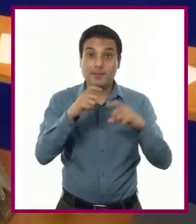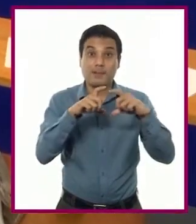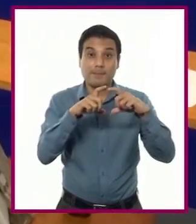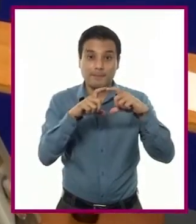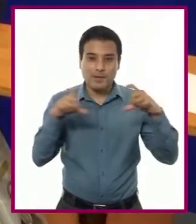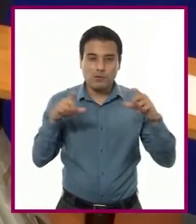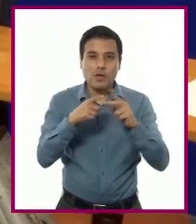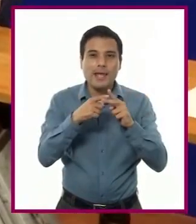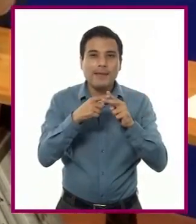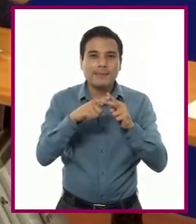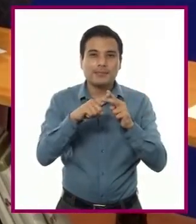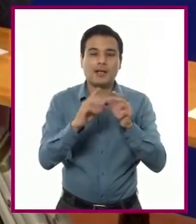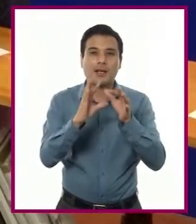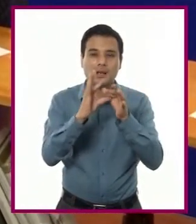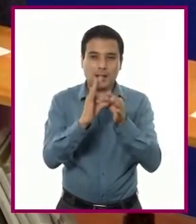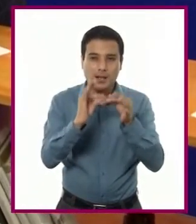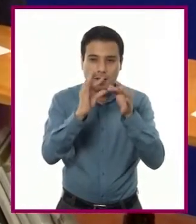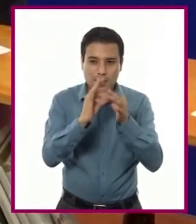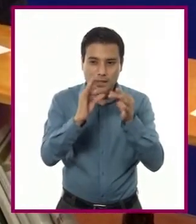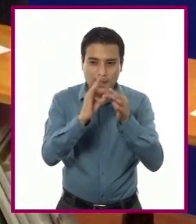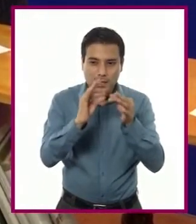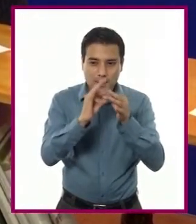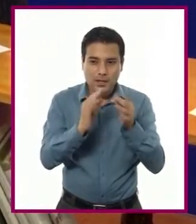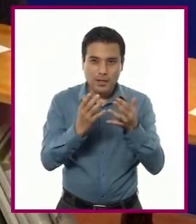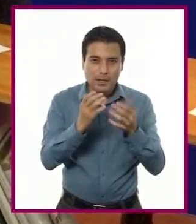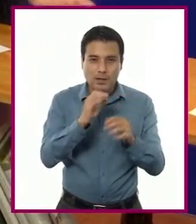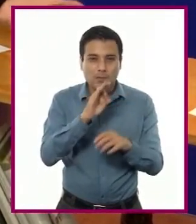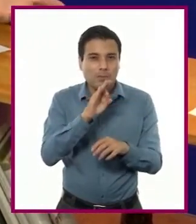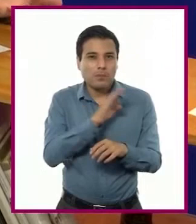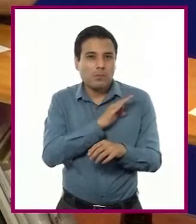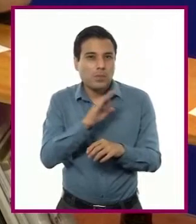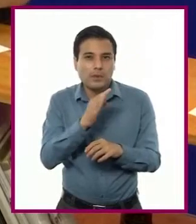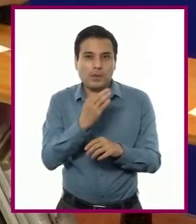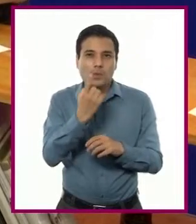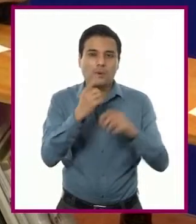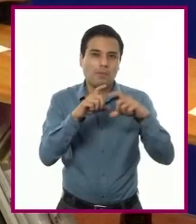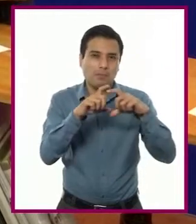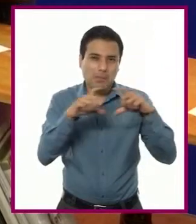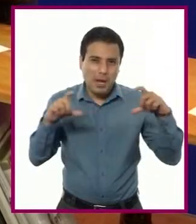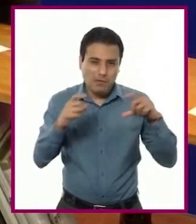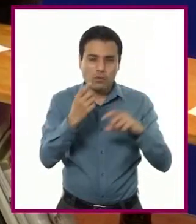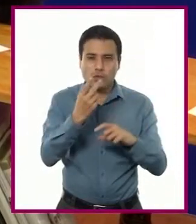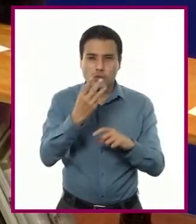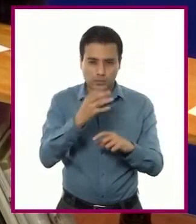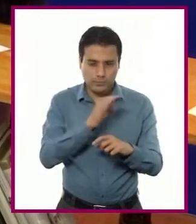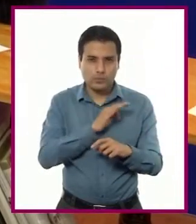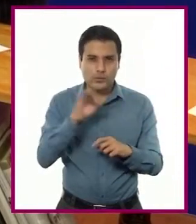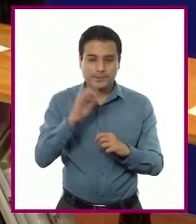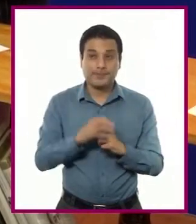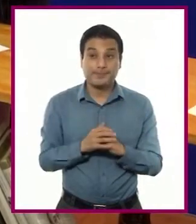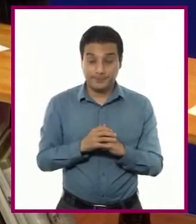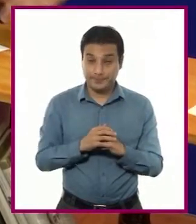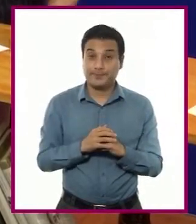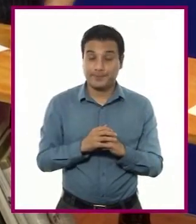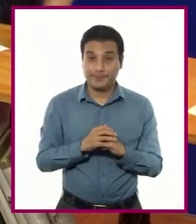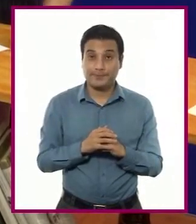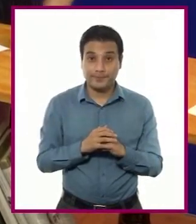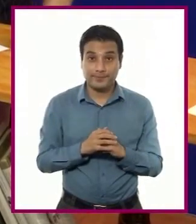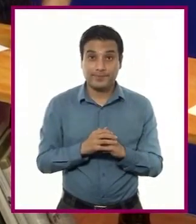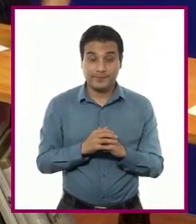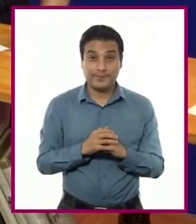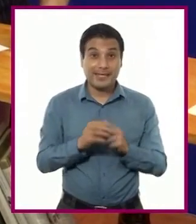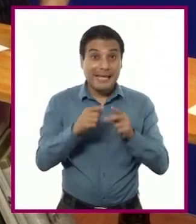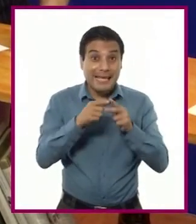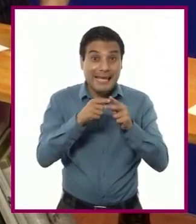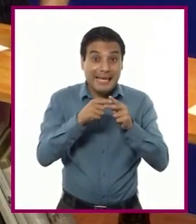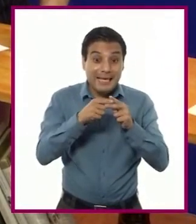que era la introducción, porque una introducción puede ser más de un párrafo. De acuerdo. El planteamiento nos está